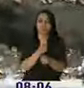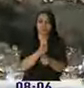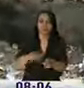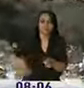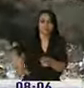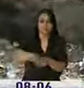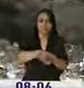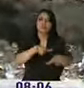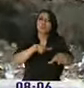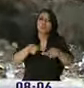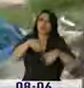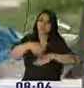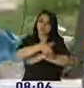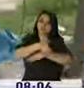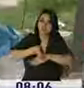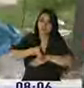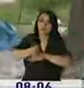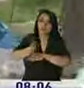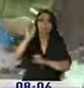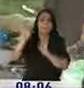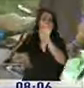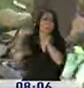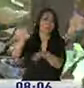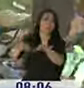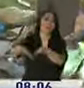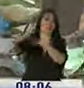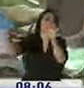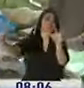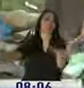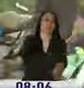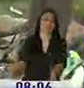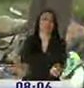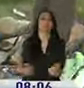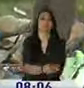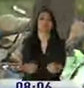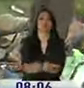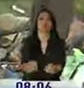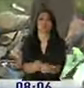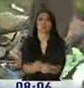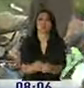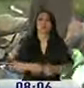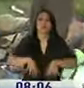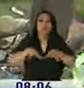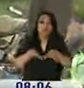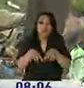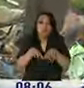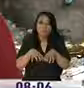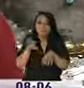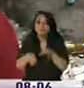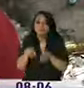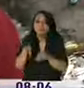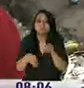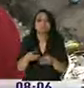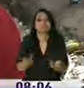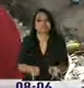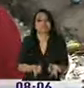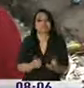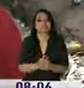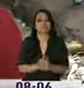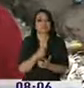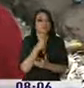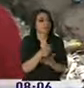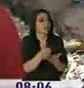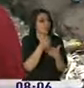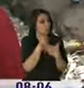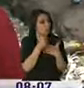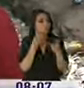de Guadalupe, se ha convertido en un botadero de basura de donde se alimentan los animalitos del sector. Que nos iban a ayudar también con la recolección,